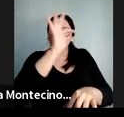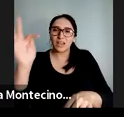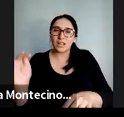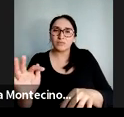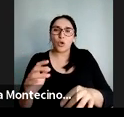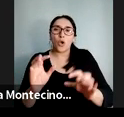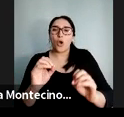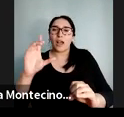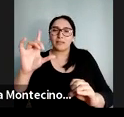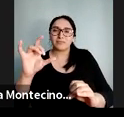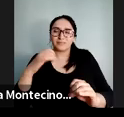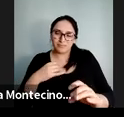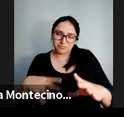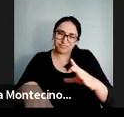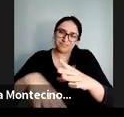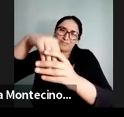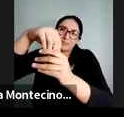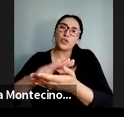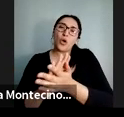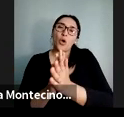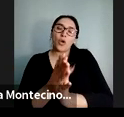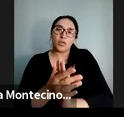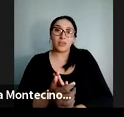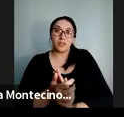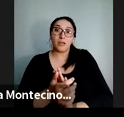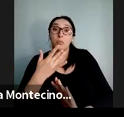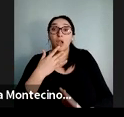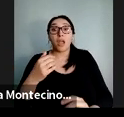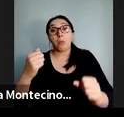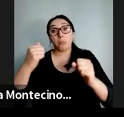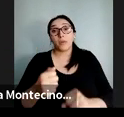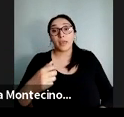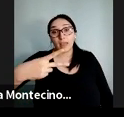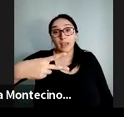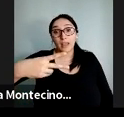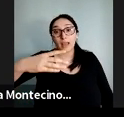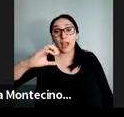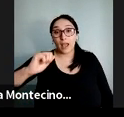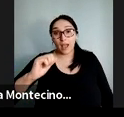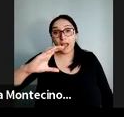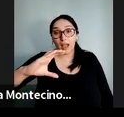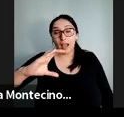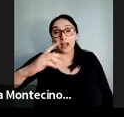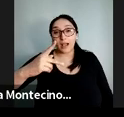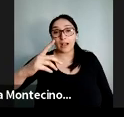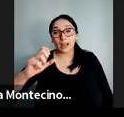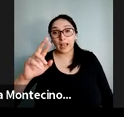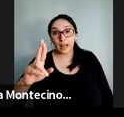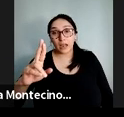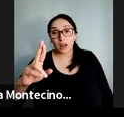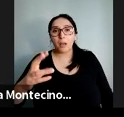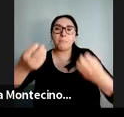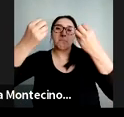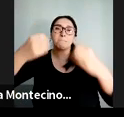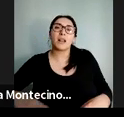o en este Twitter. Porque ¿qué pasa? Que muchas veces bajo un hackeo o se pueden dar de baja las cuentas y perdemos